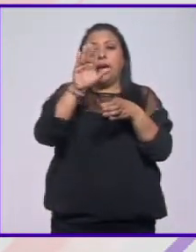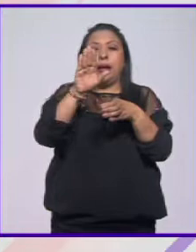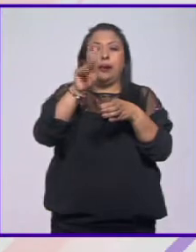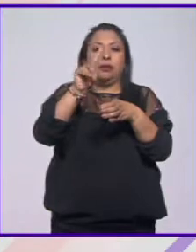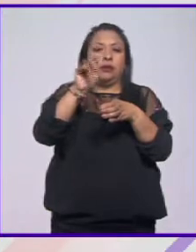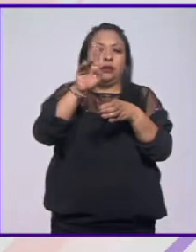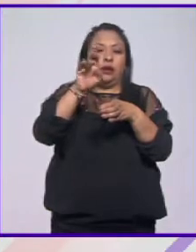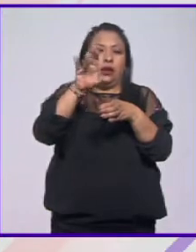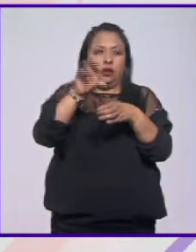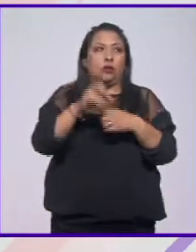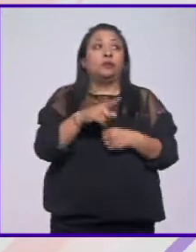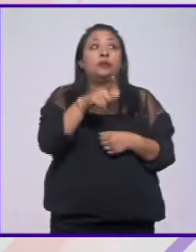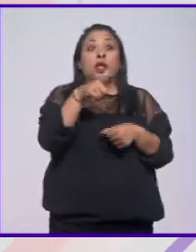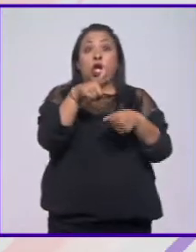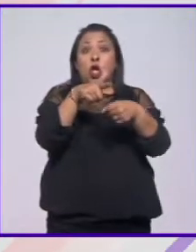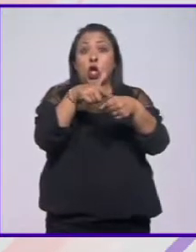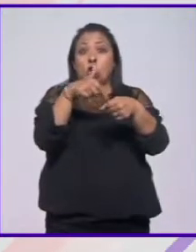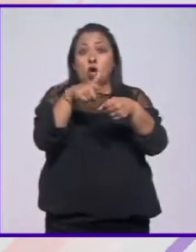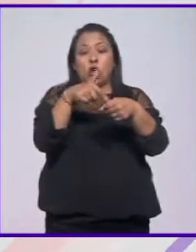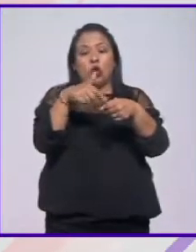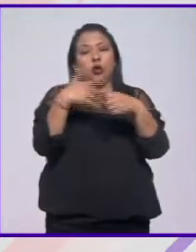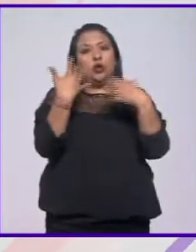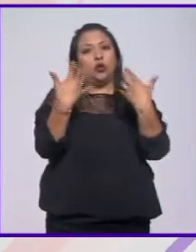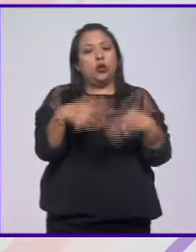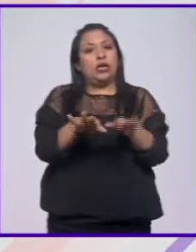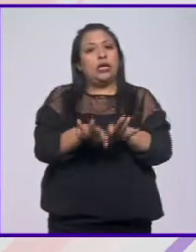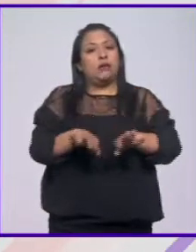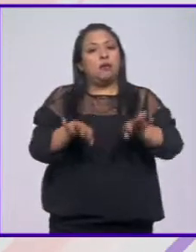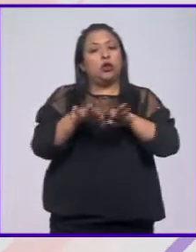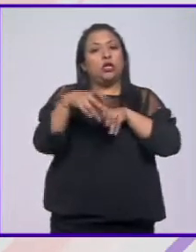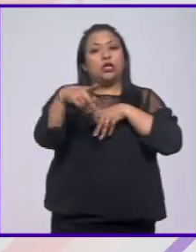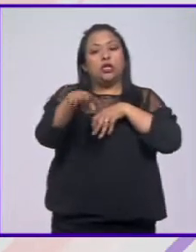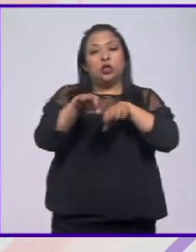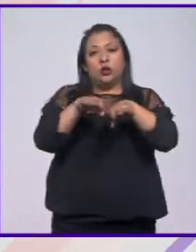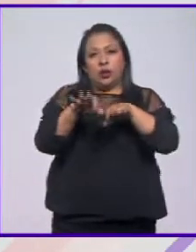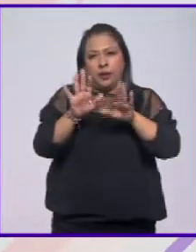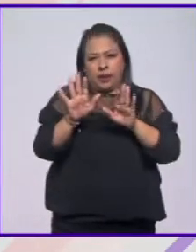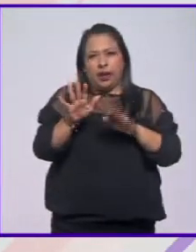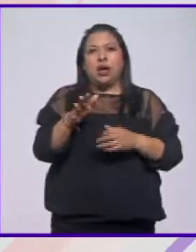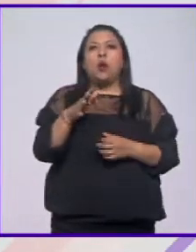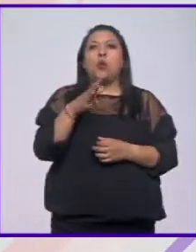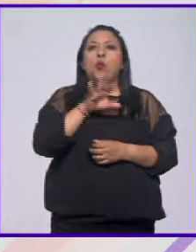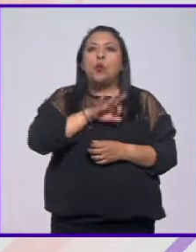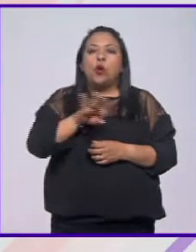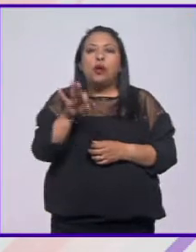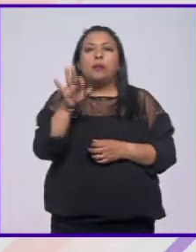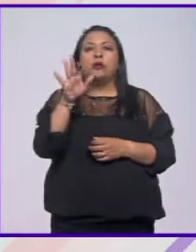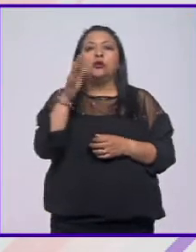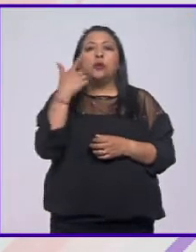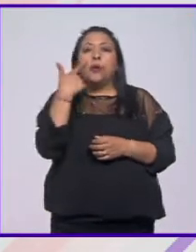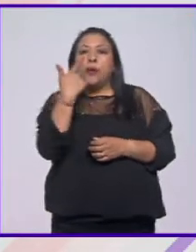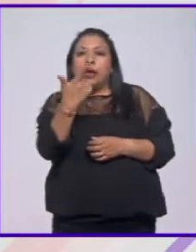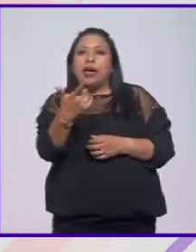abstracto. El color es muy importante dentro de tu trabajo. Nos permite crear o tener la